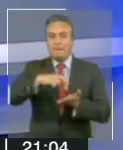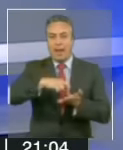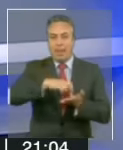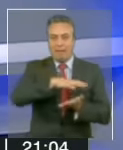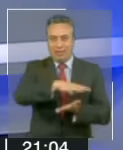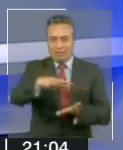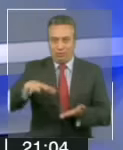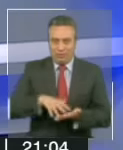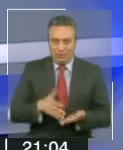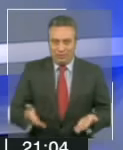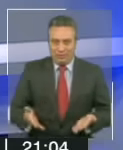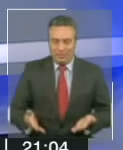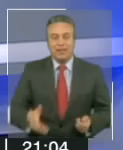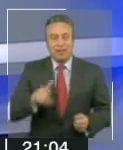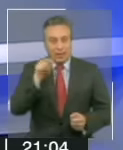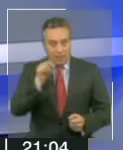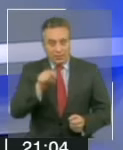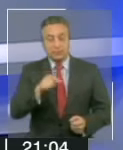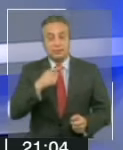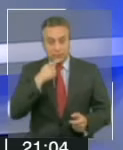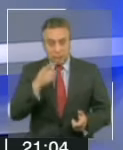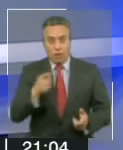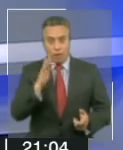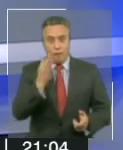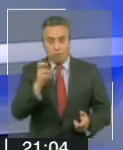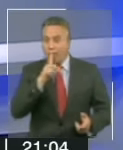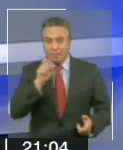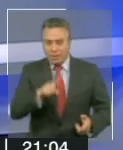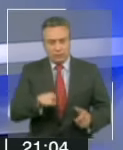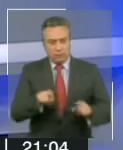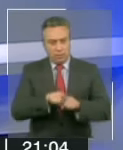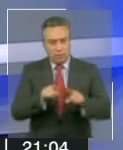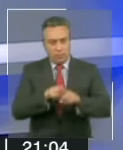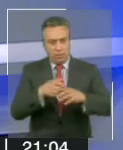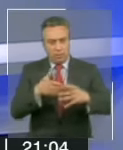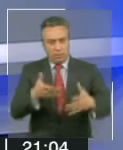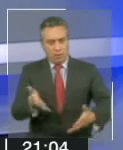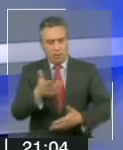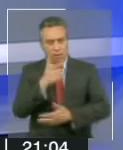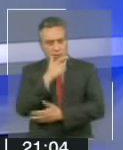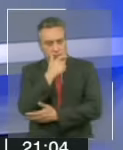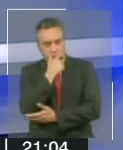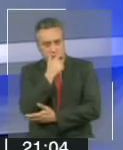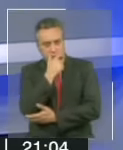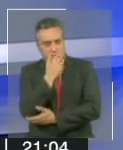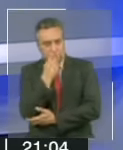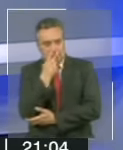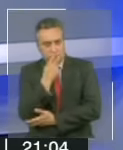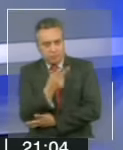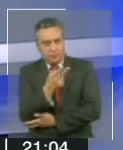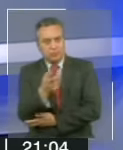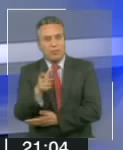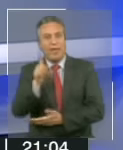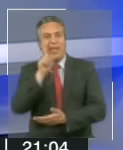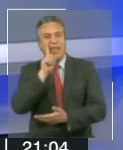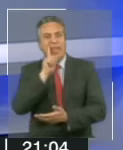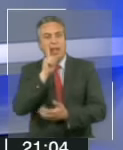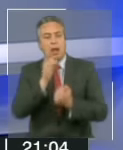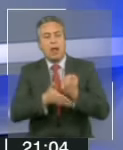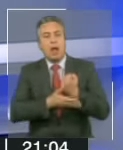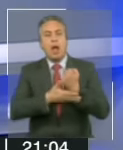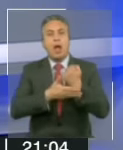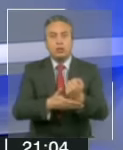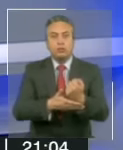intención del senador ni el aporte de Fuentes, es irónico que desde la élite se decida a quién se ayuda para hacer